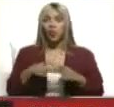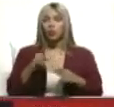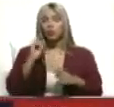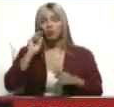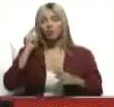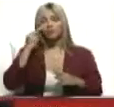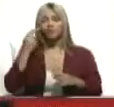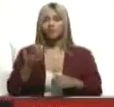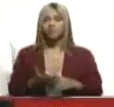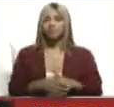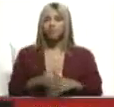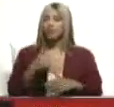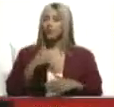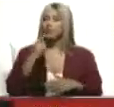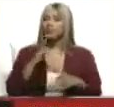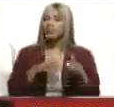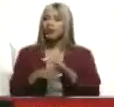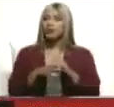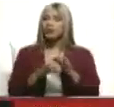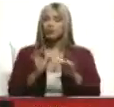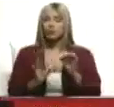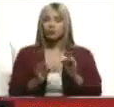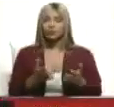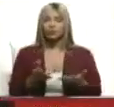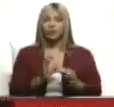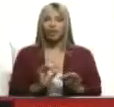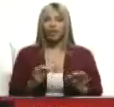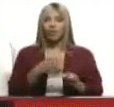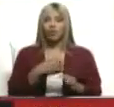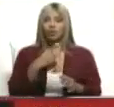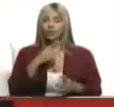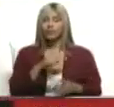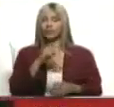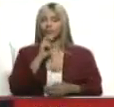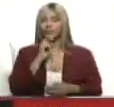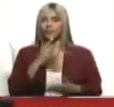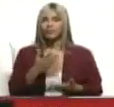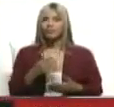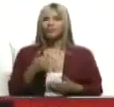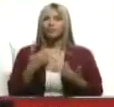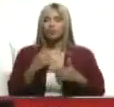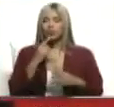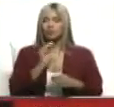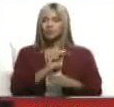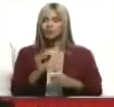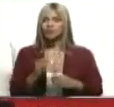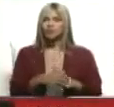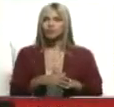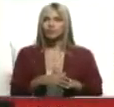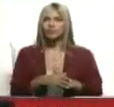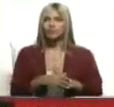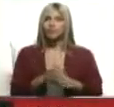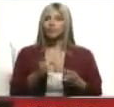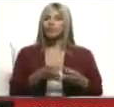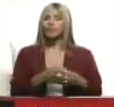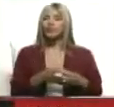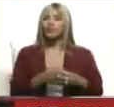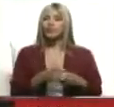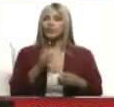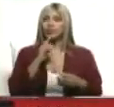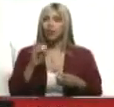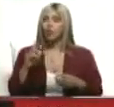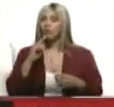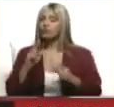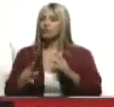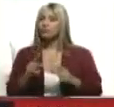Entonces, tú no tienes acceso a los juicios. Es una debilidad. Por eso yo he llamado la operación de Delaware una operación de lawfare,